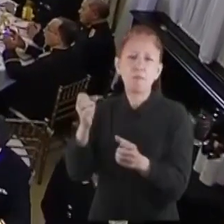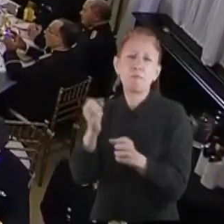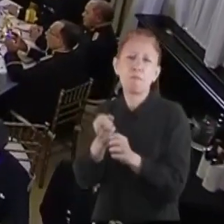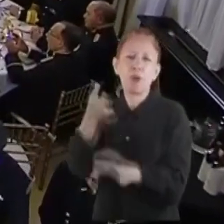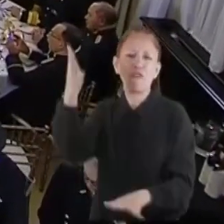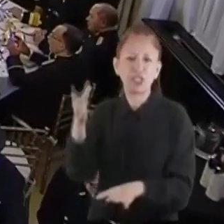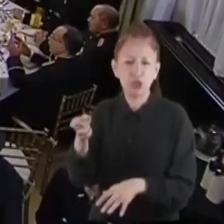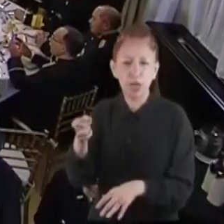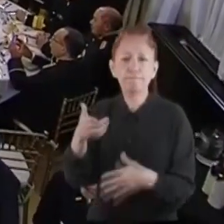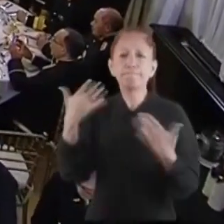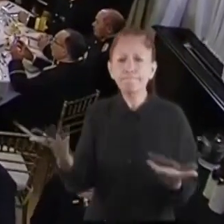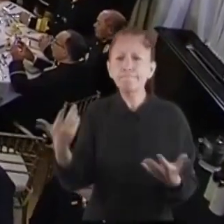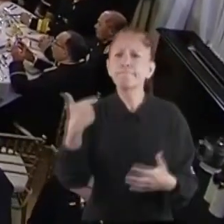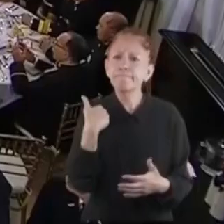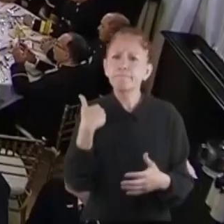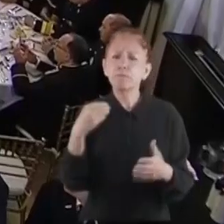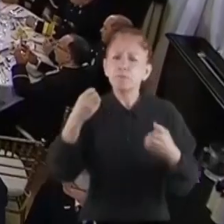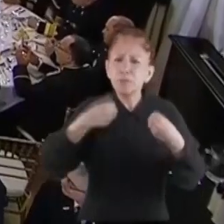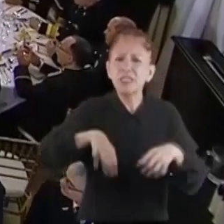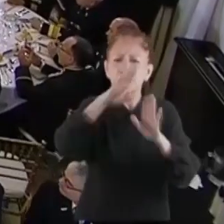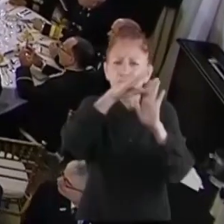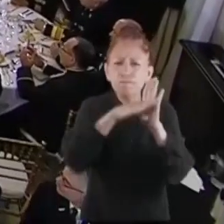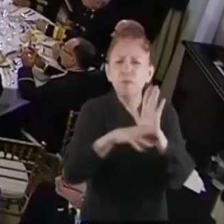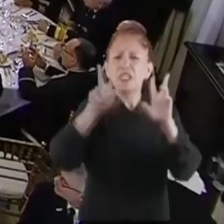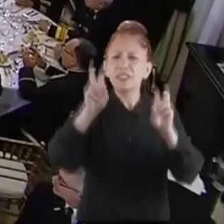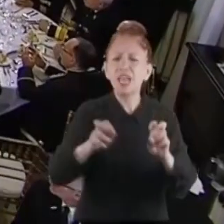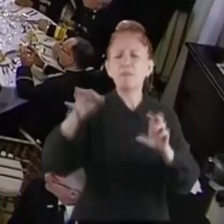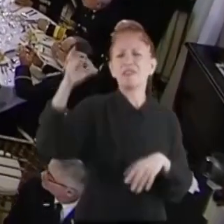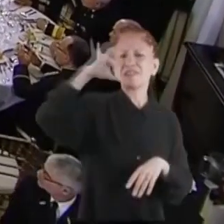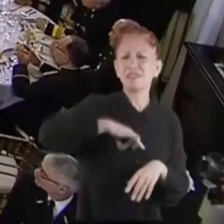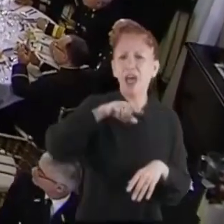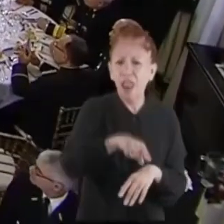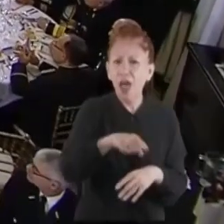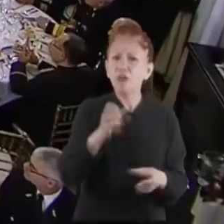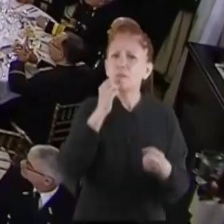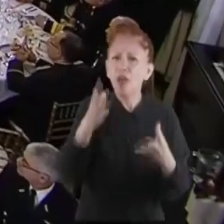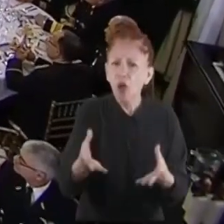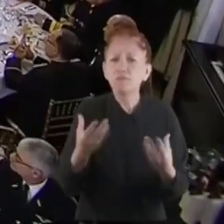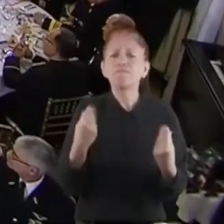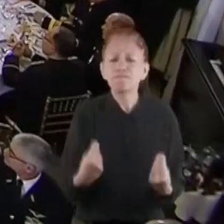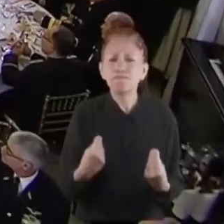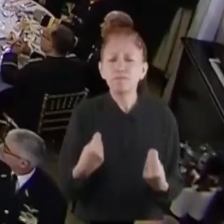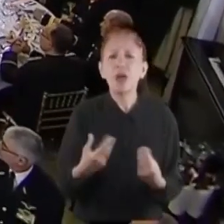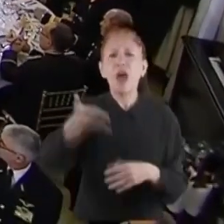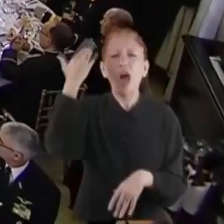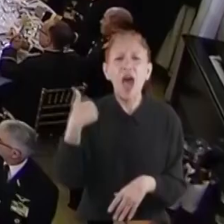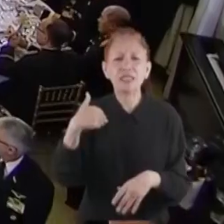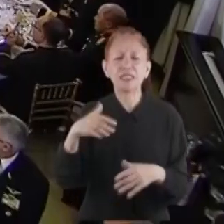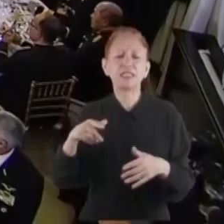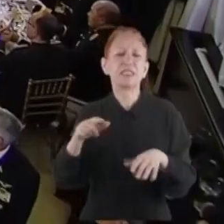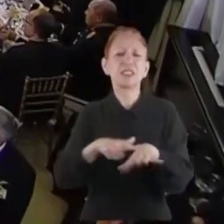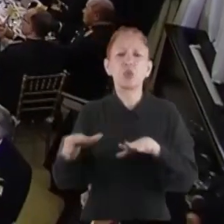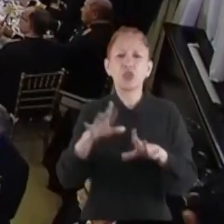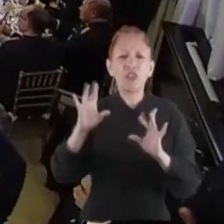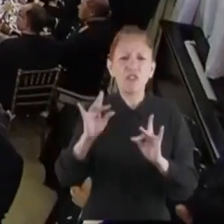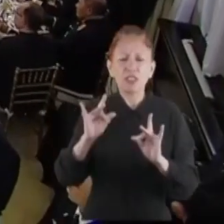oportunamente implementé un proceso de regularización salarial que puso fin a las sumas no remunerativas y blanqueó